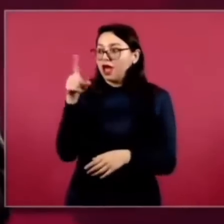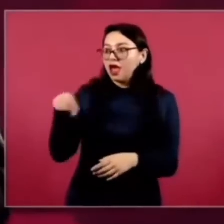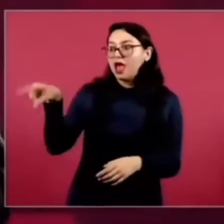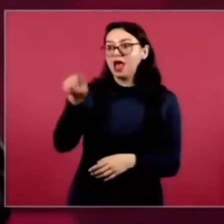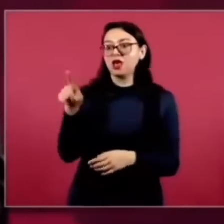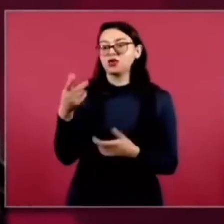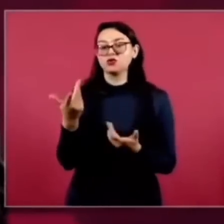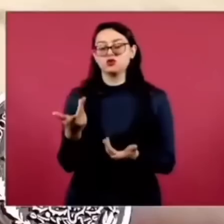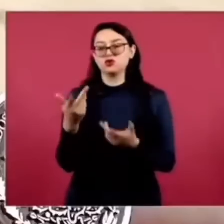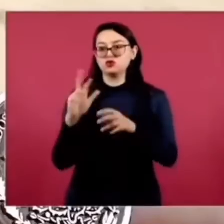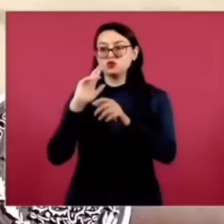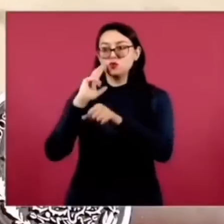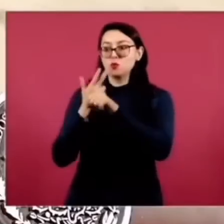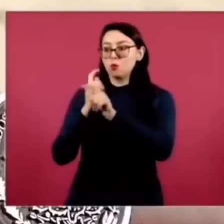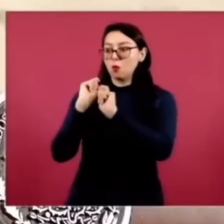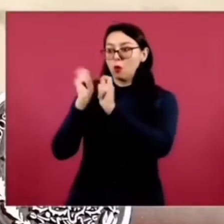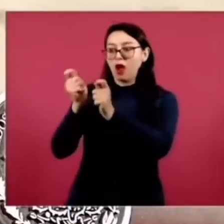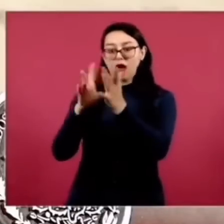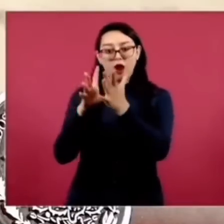la violan,